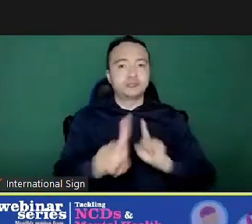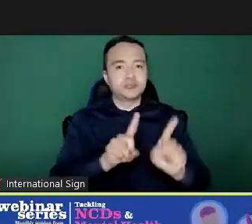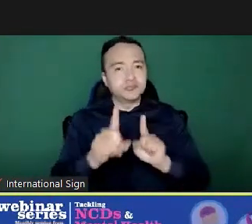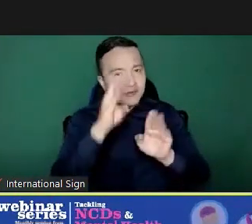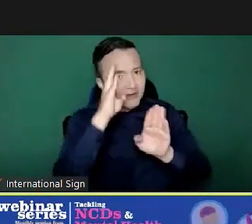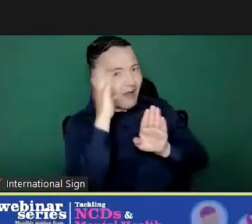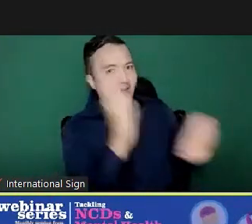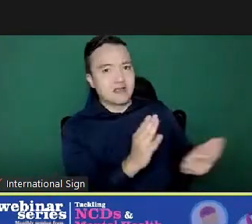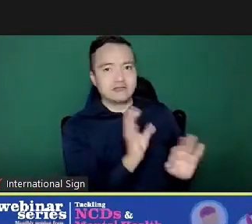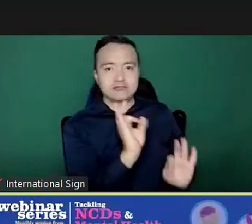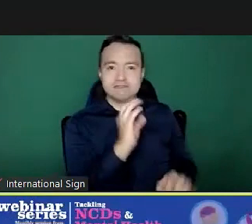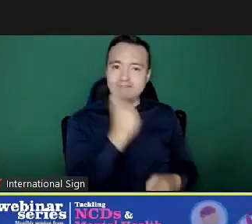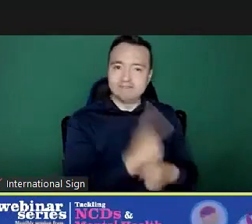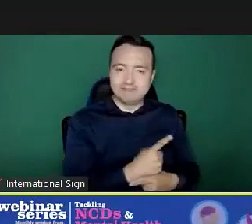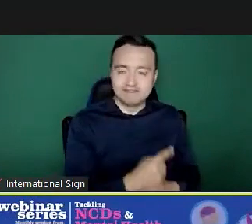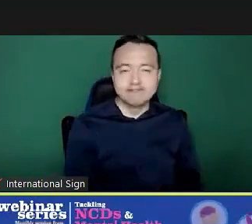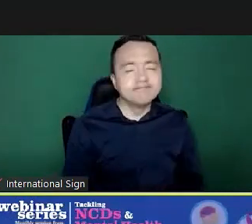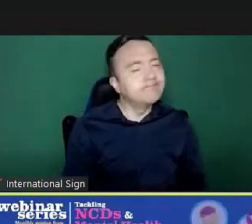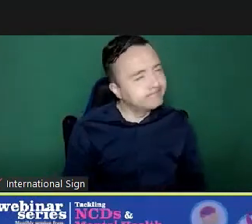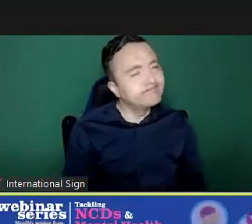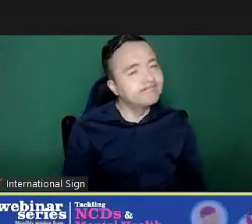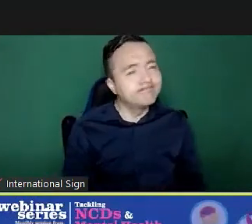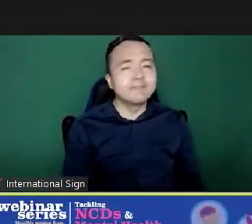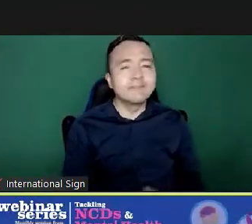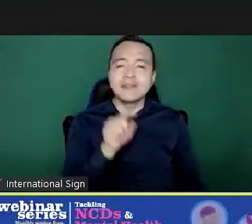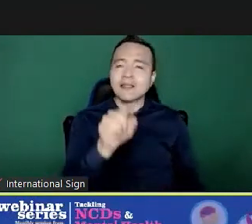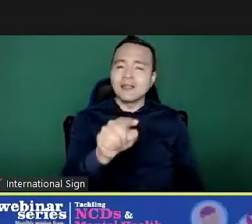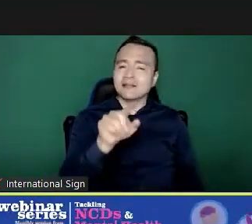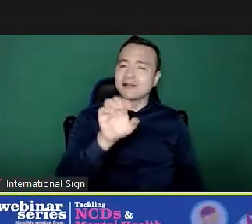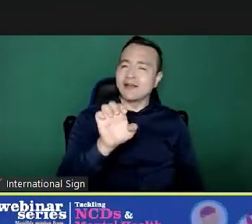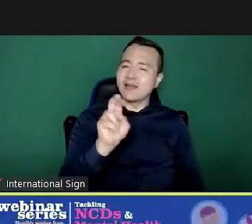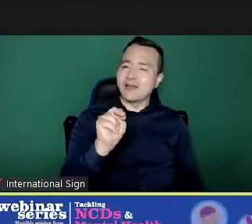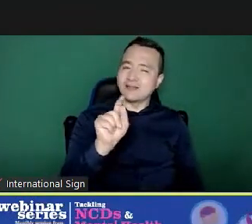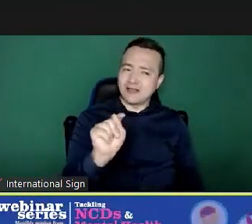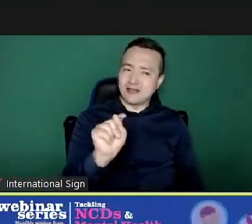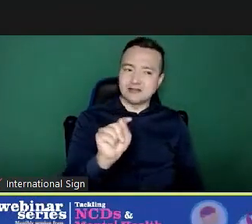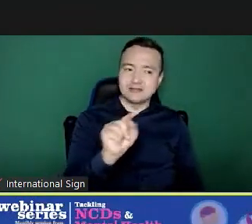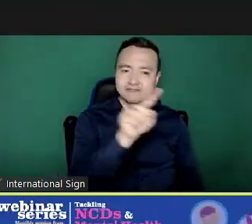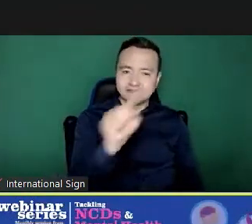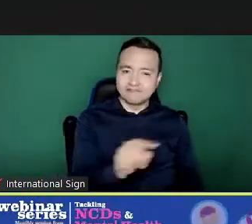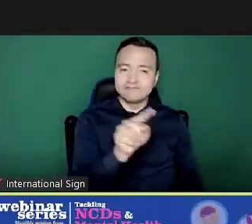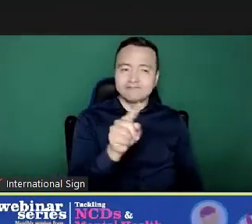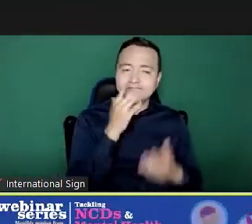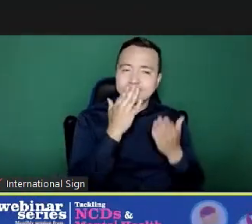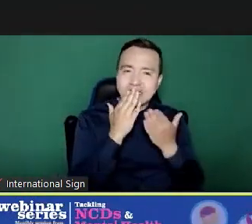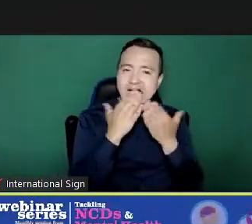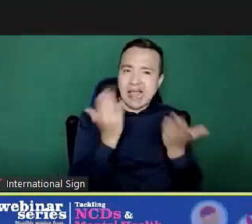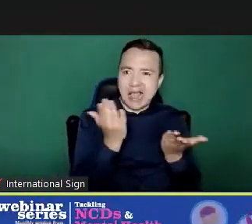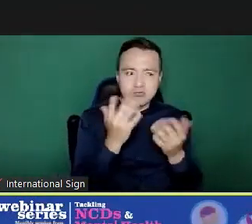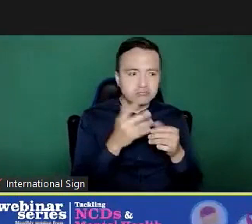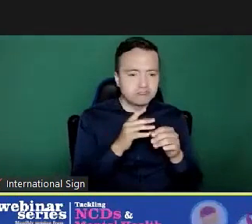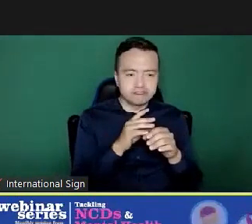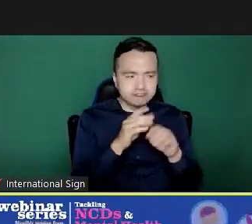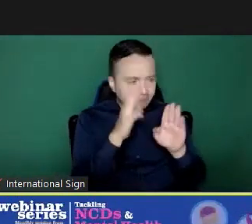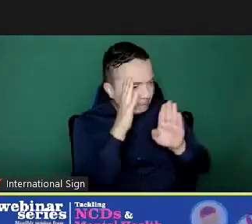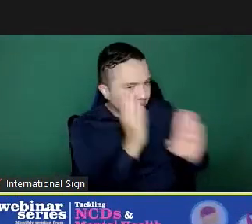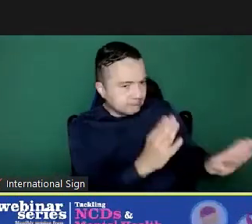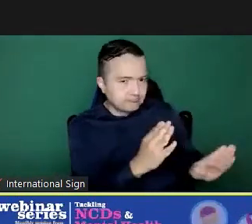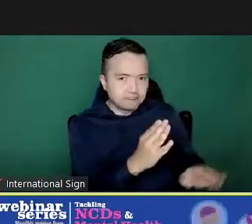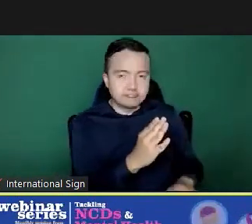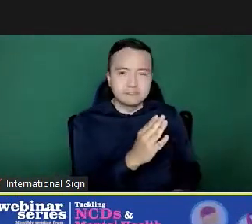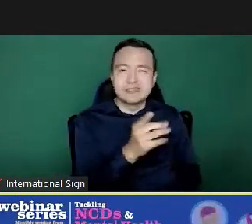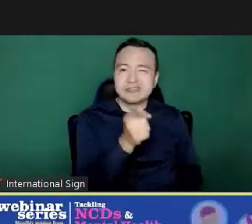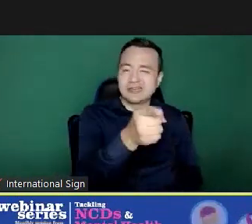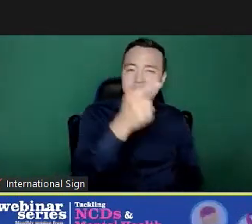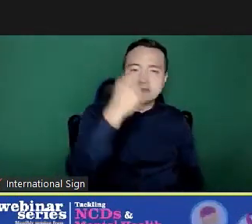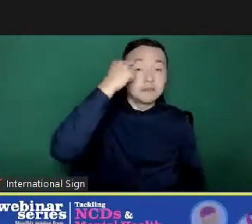Hay muchos desafíos para la integración de las CNTs. Aquí tenemos a menudo enfermedad centrada en la enfermedad, o sea, una